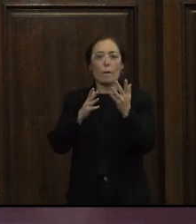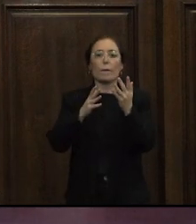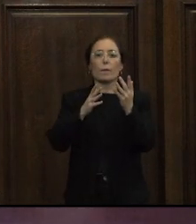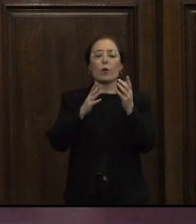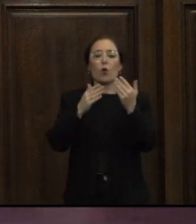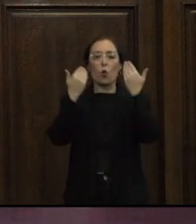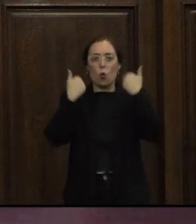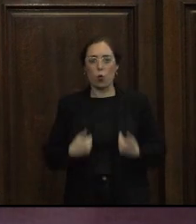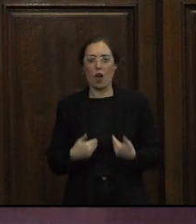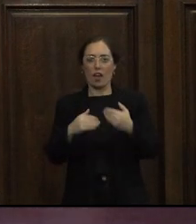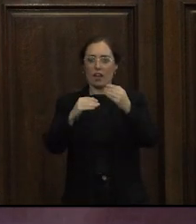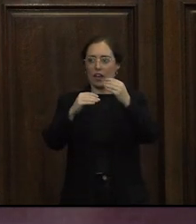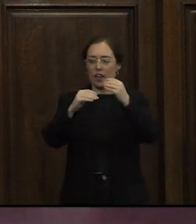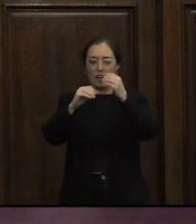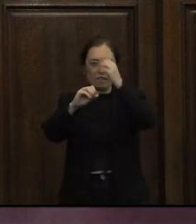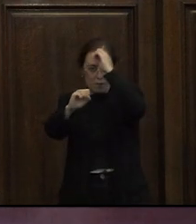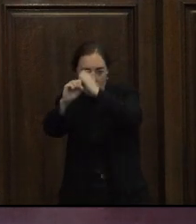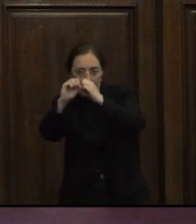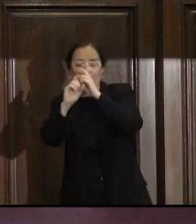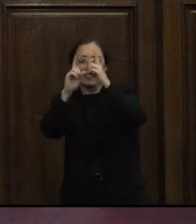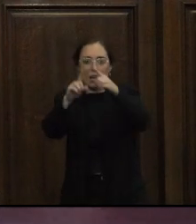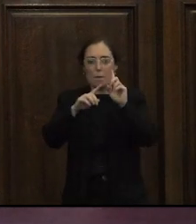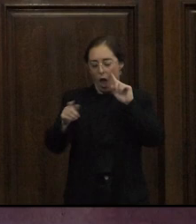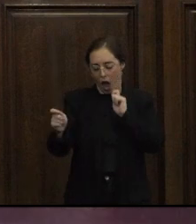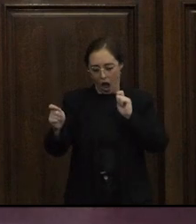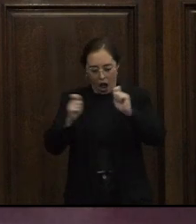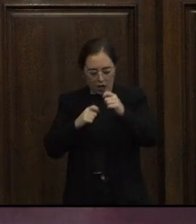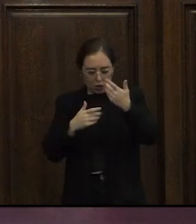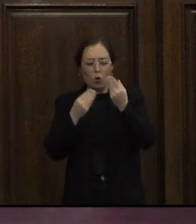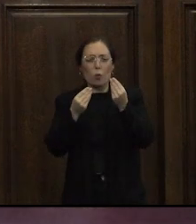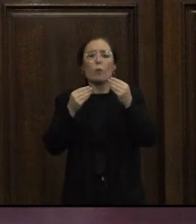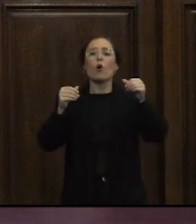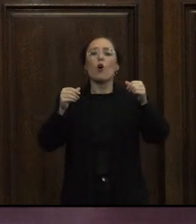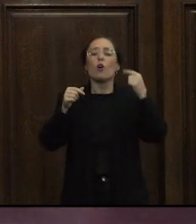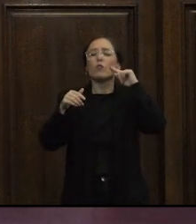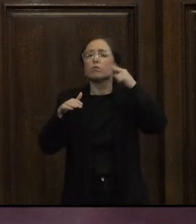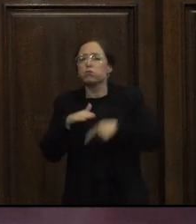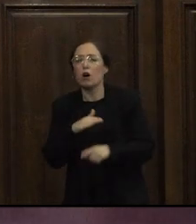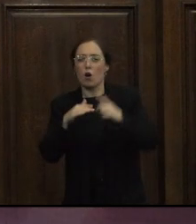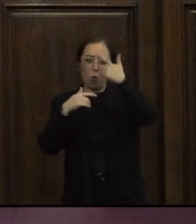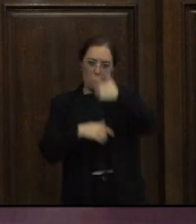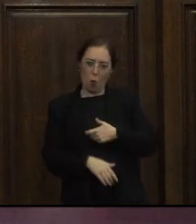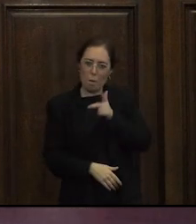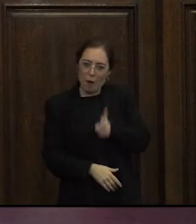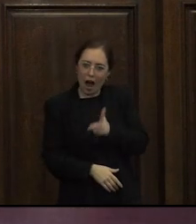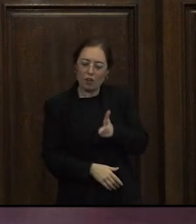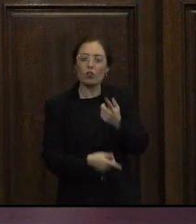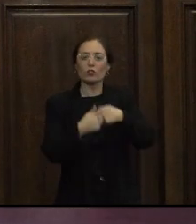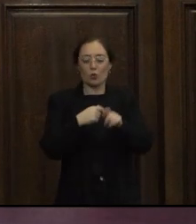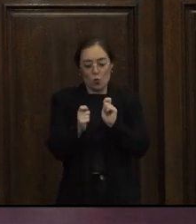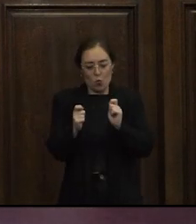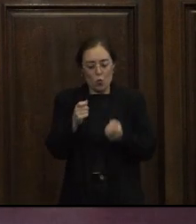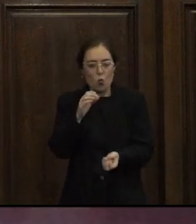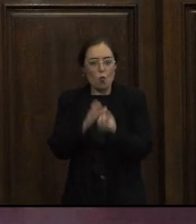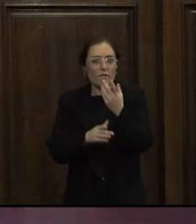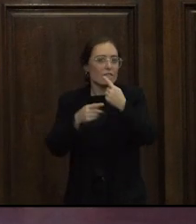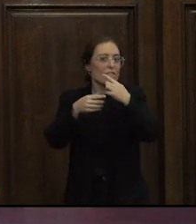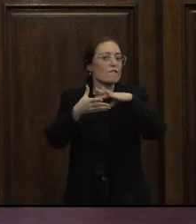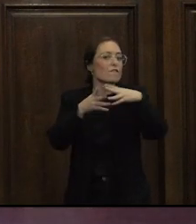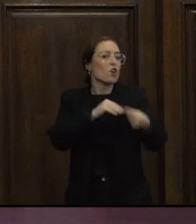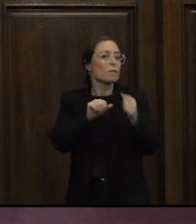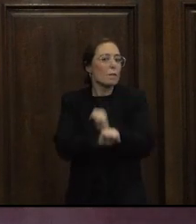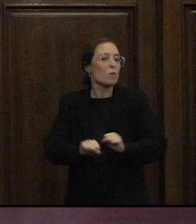informática, aunque simplifica la complejidad humana, se convierte en la base de nuevos mecanismos de control